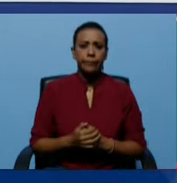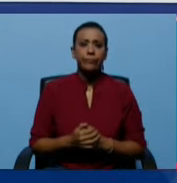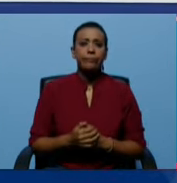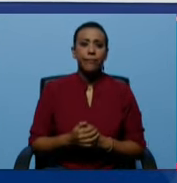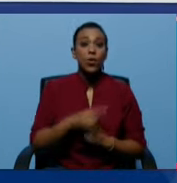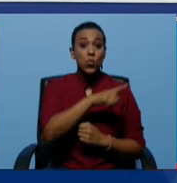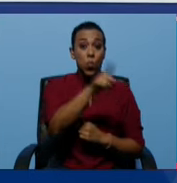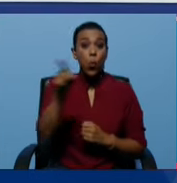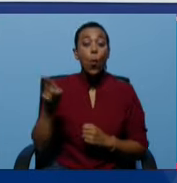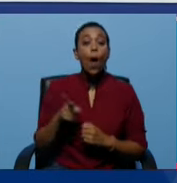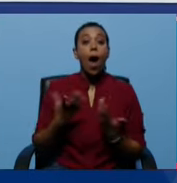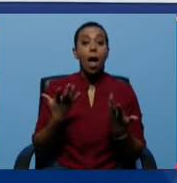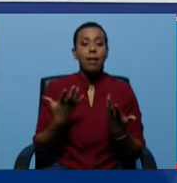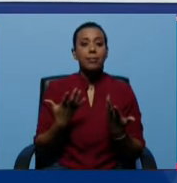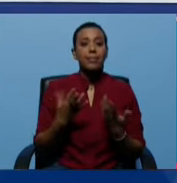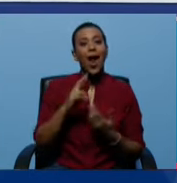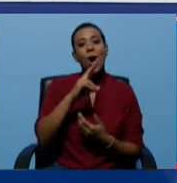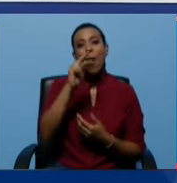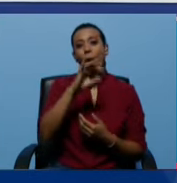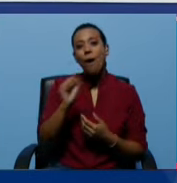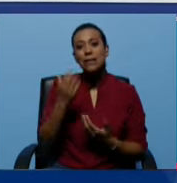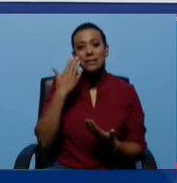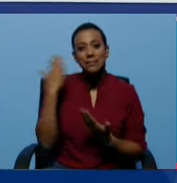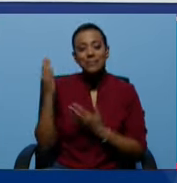como le dice la Rosa.